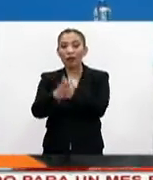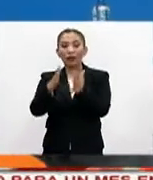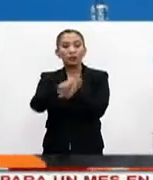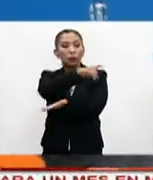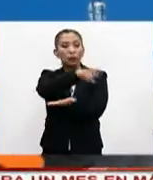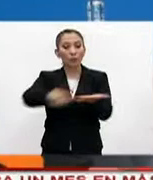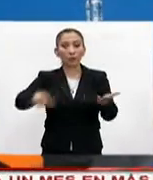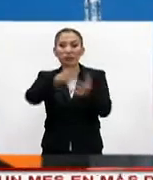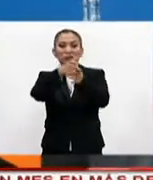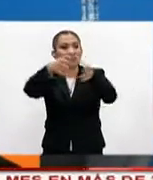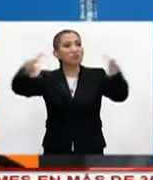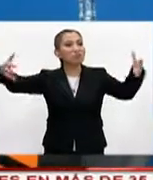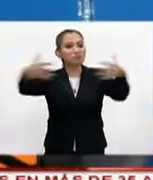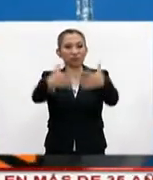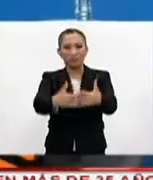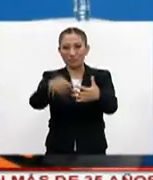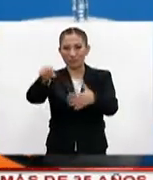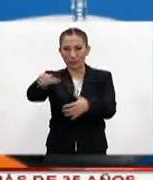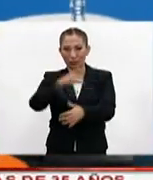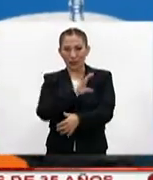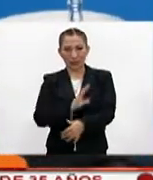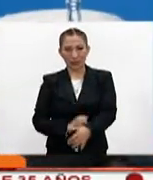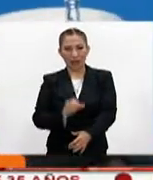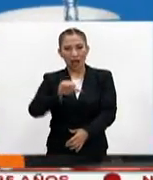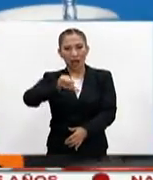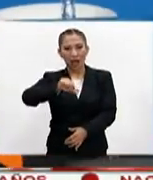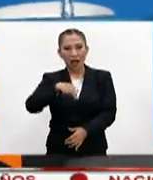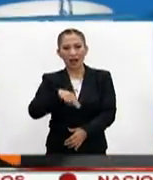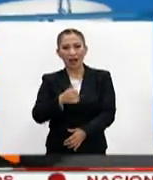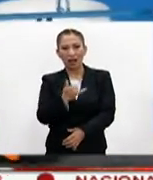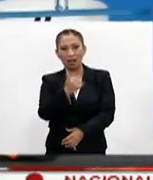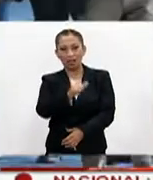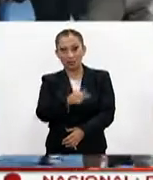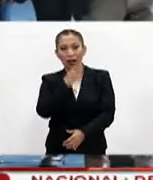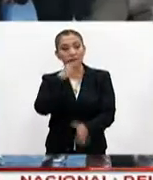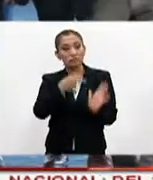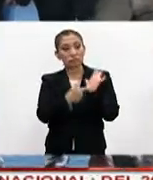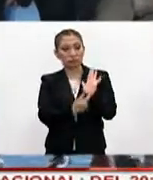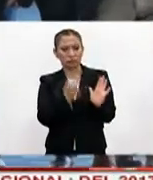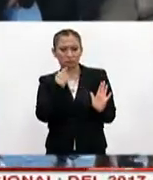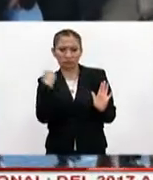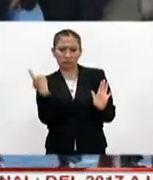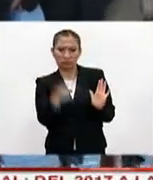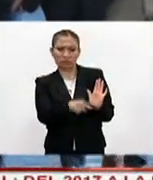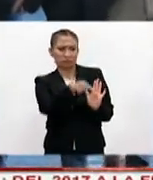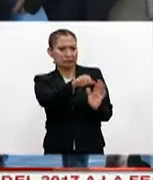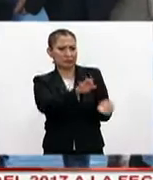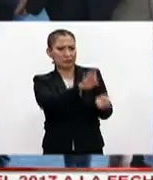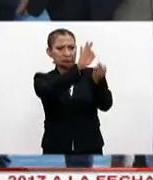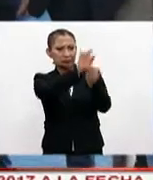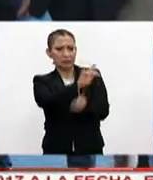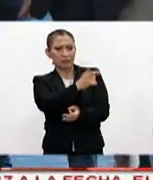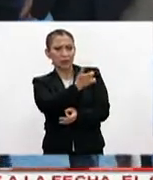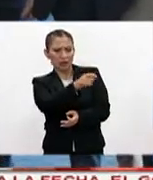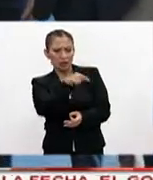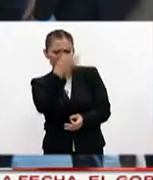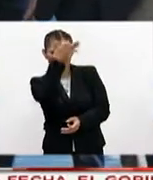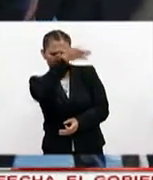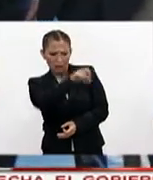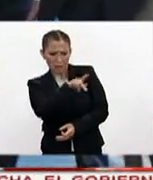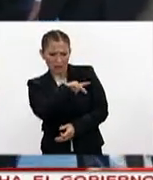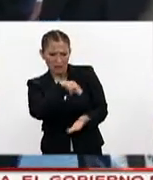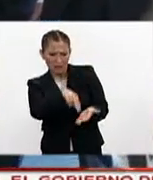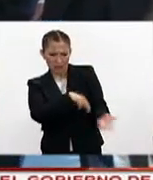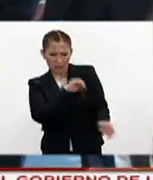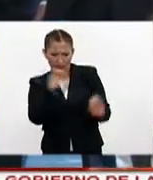en la compra de la nave industrial del candidato presidencial Ricardo Anaya, presentó una denuncia ante la PGR por